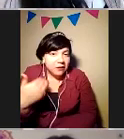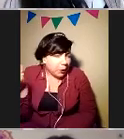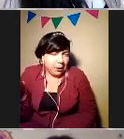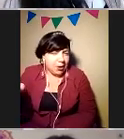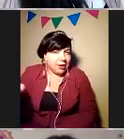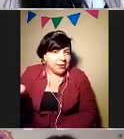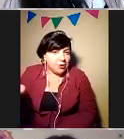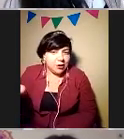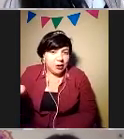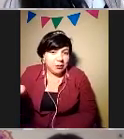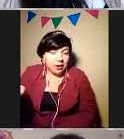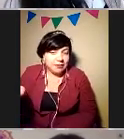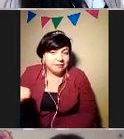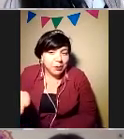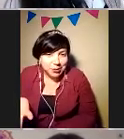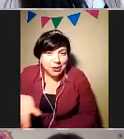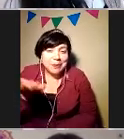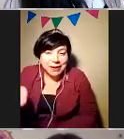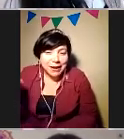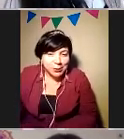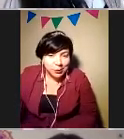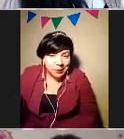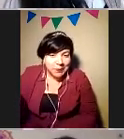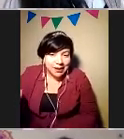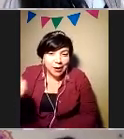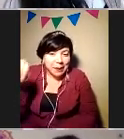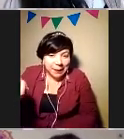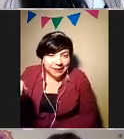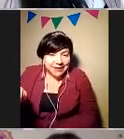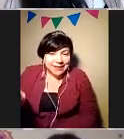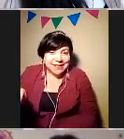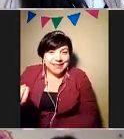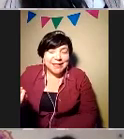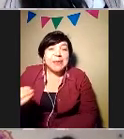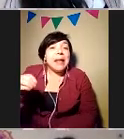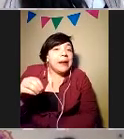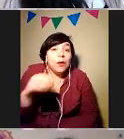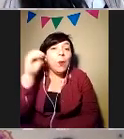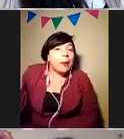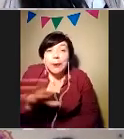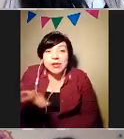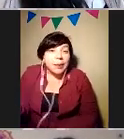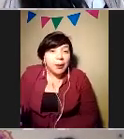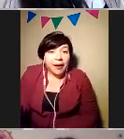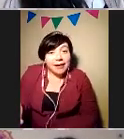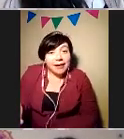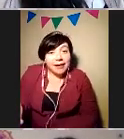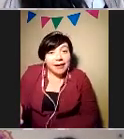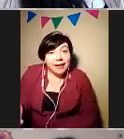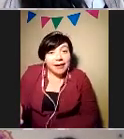la sección de hombre? ¿No me la voy a poner de hombre? No, o si es una prenda de consumo, sí. Es ropa. Claro. Está pensada para que un cuerpo se la ponga.